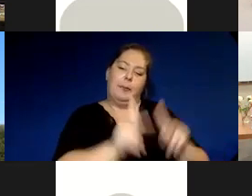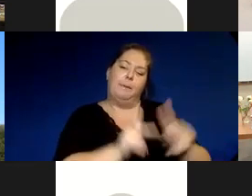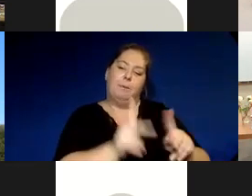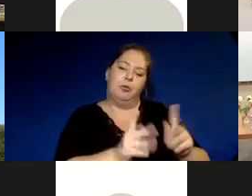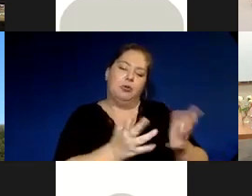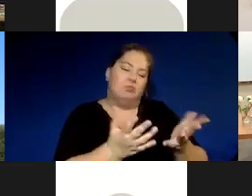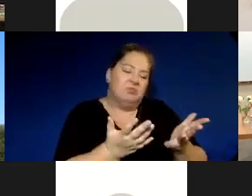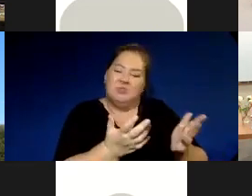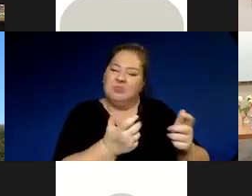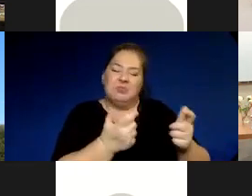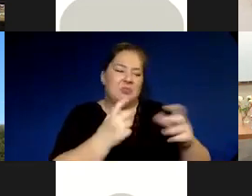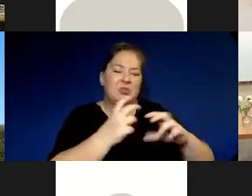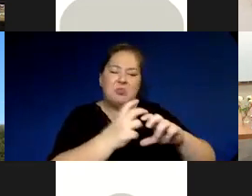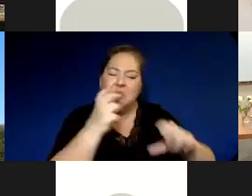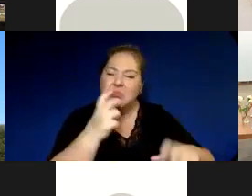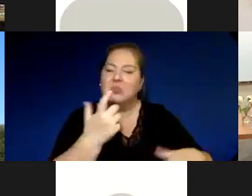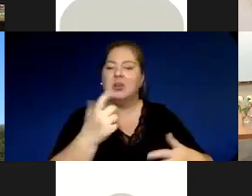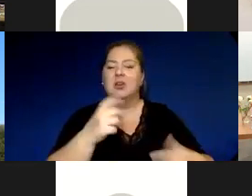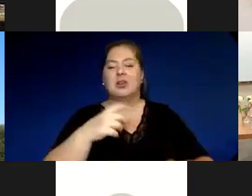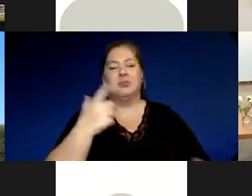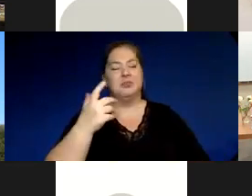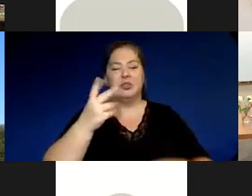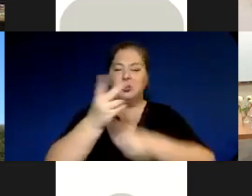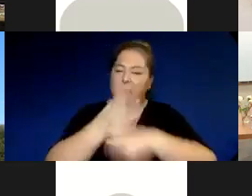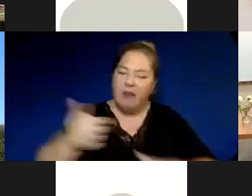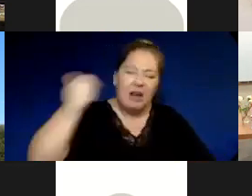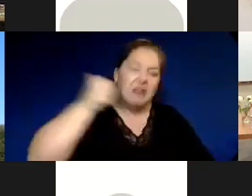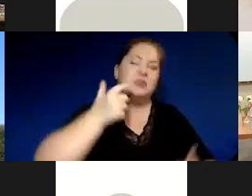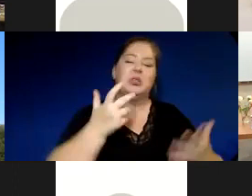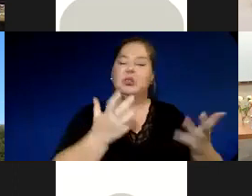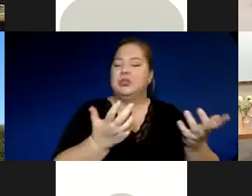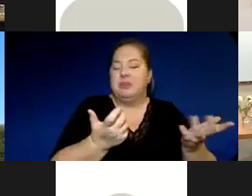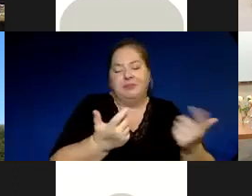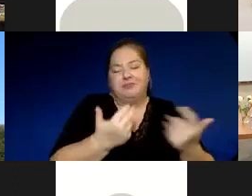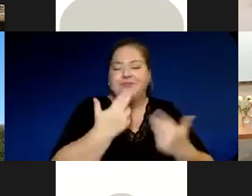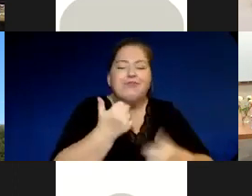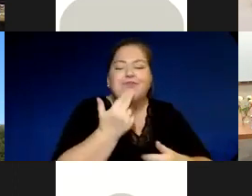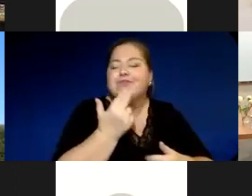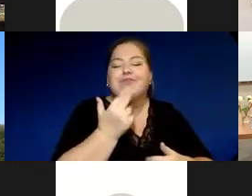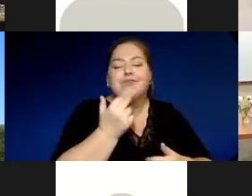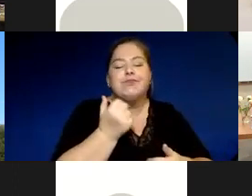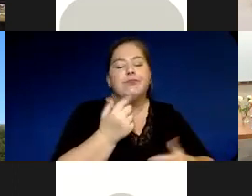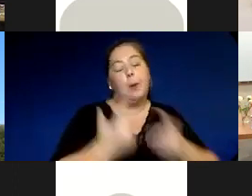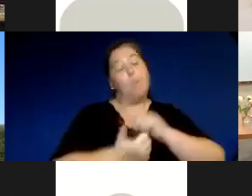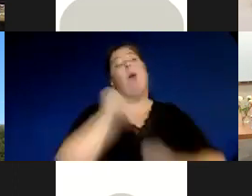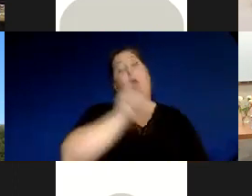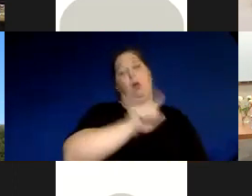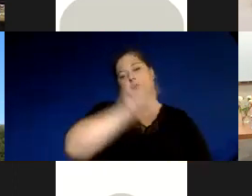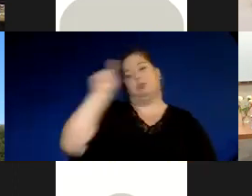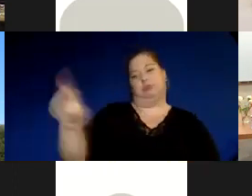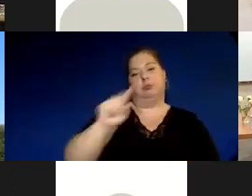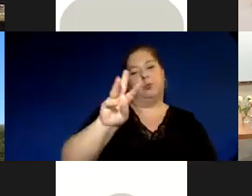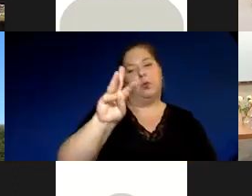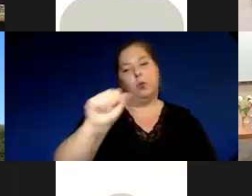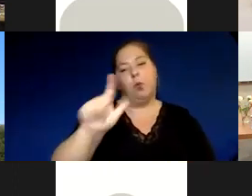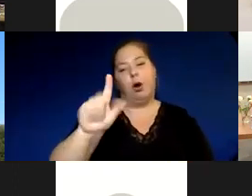bajo. O sea, un supervisor con un par de tanqueros, porque la mayoría está en Woodbridge, ahí es donde están casi